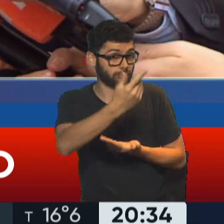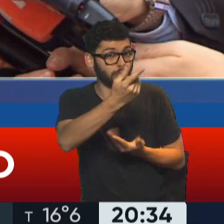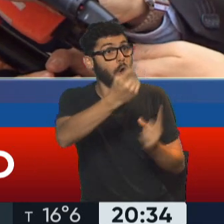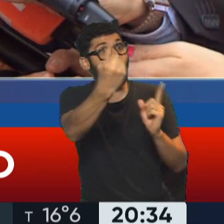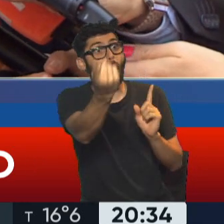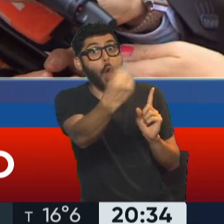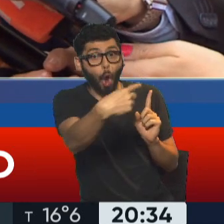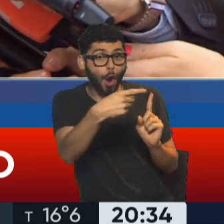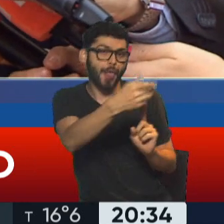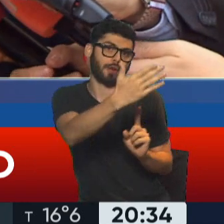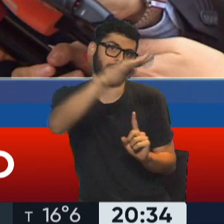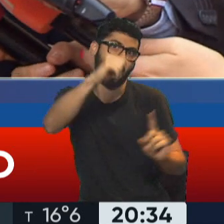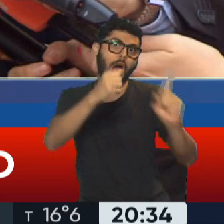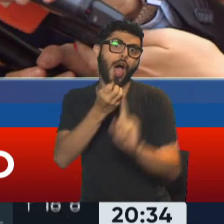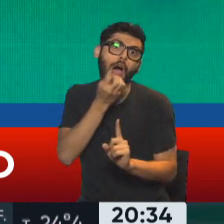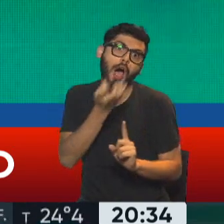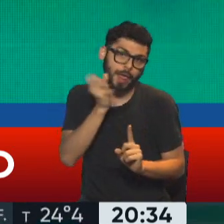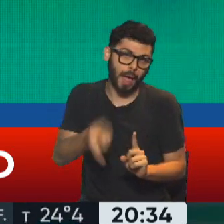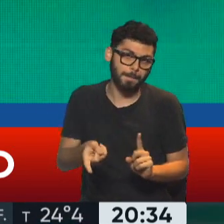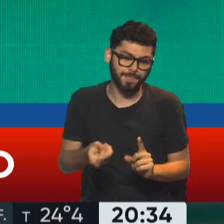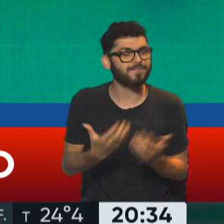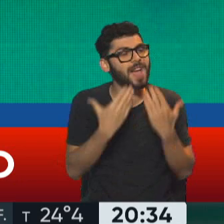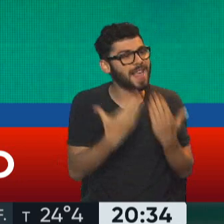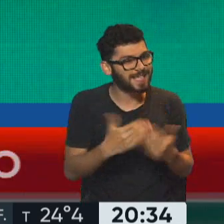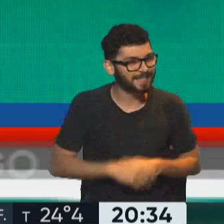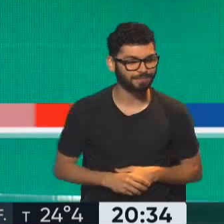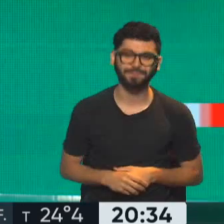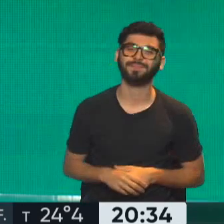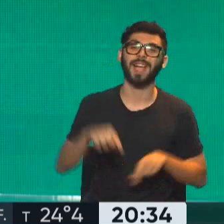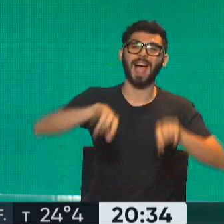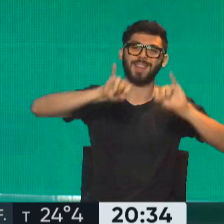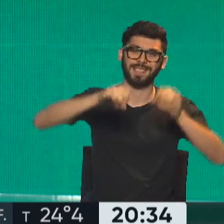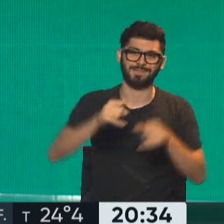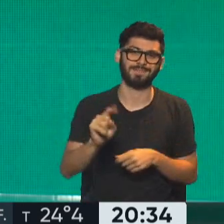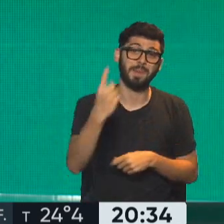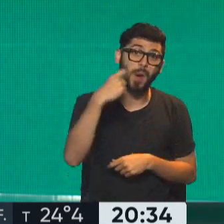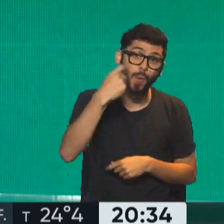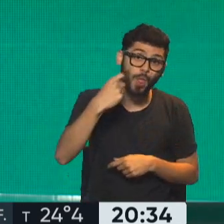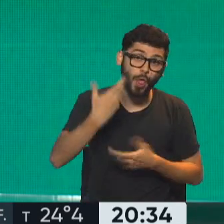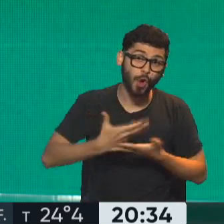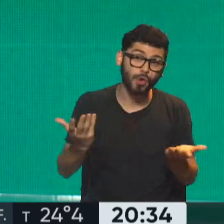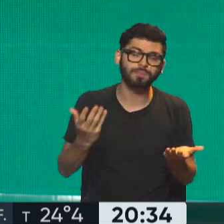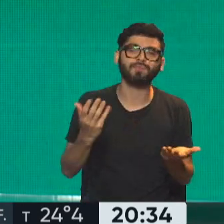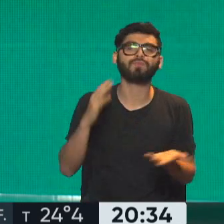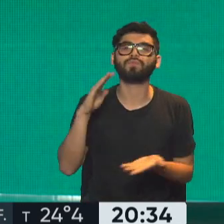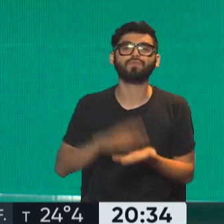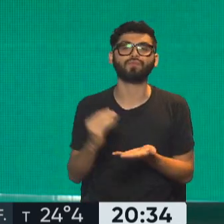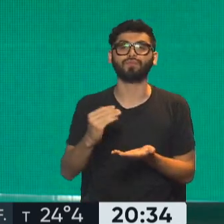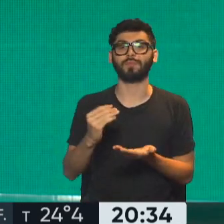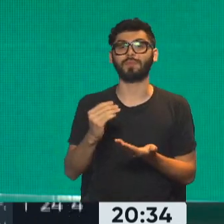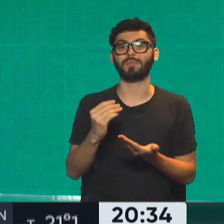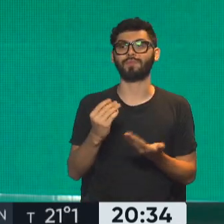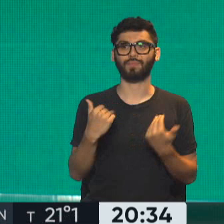para aclarar esa situación. Gracias, Néstor. No, de nada. Ahora sí, vamos a compartir el primer informe de la noche que tiene que ver con las voces